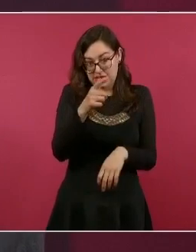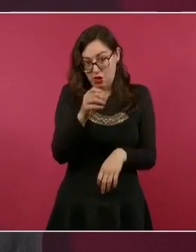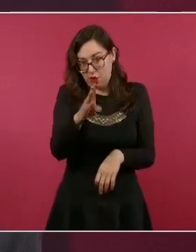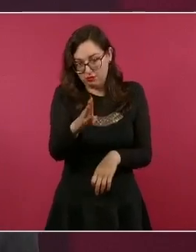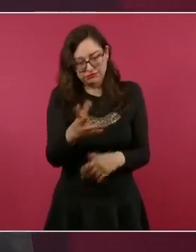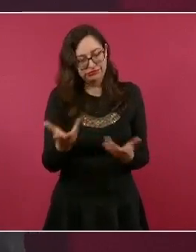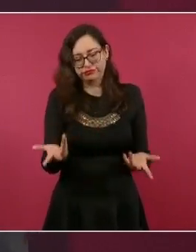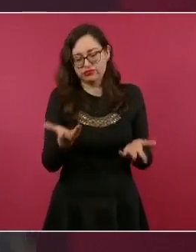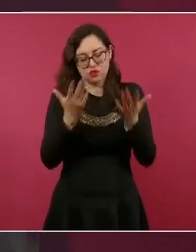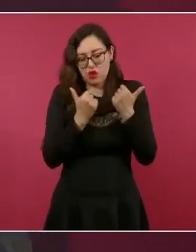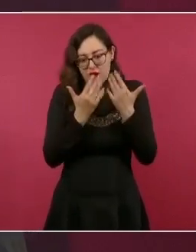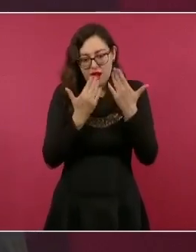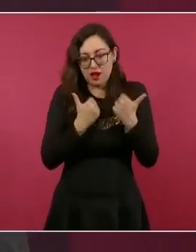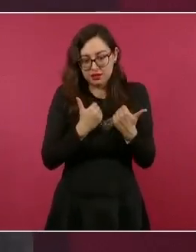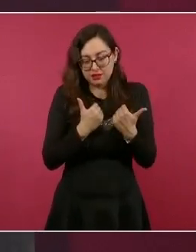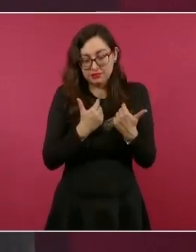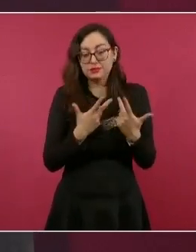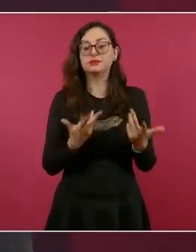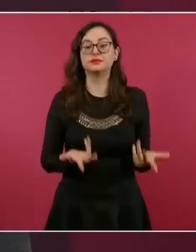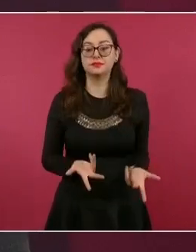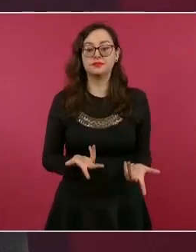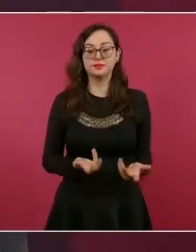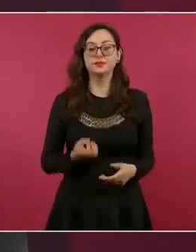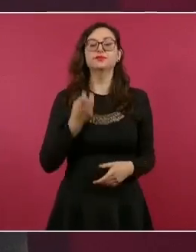sí, nos ayuden,